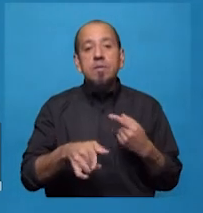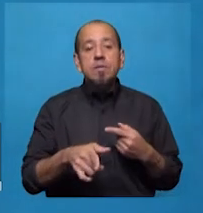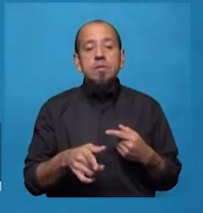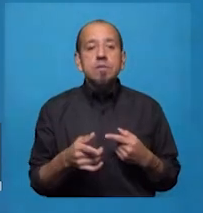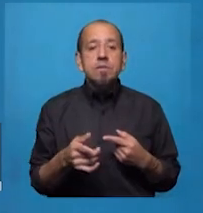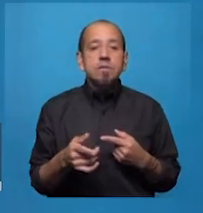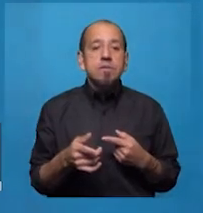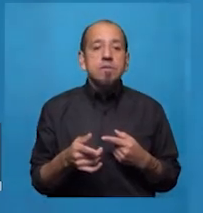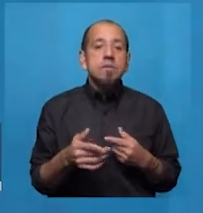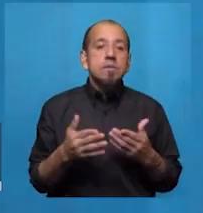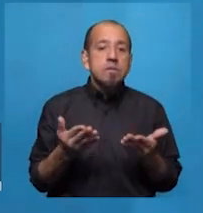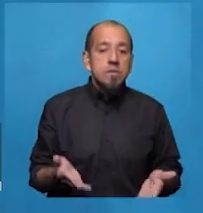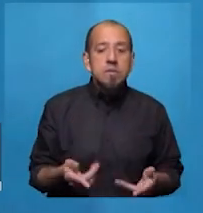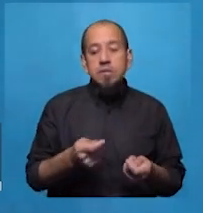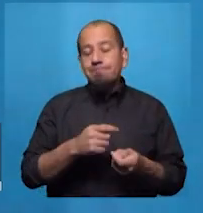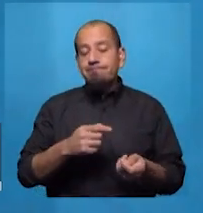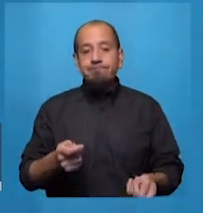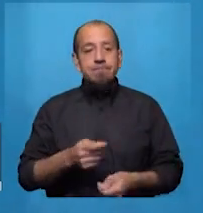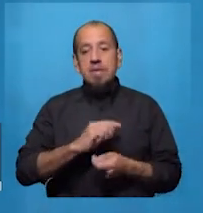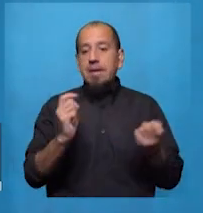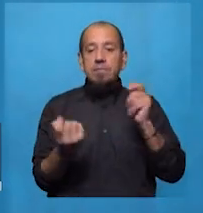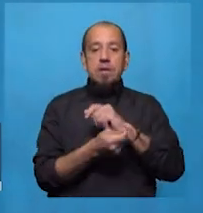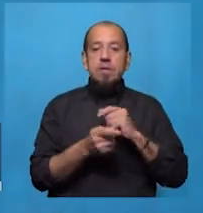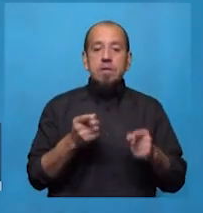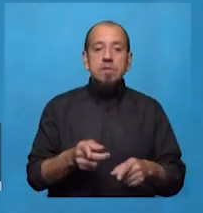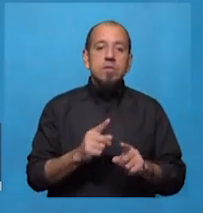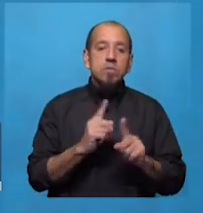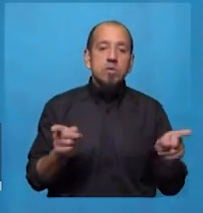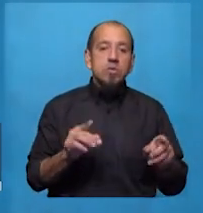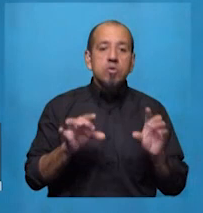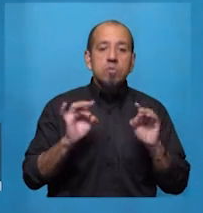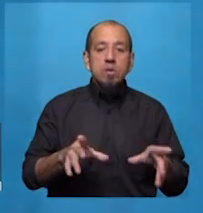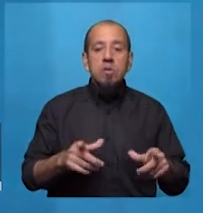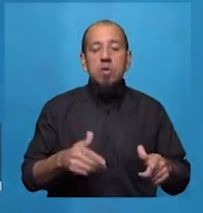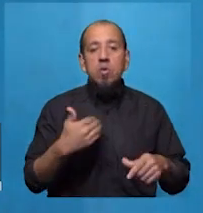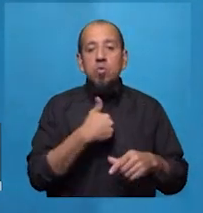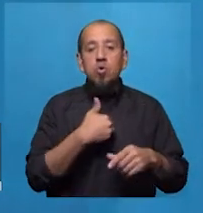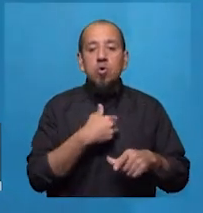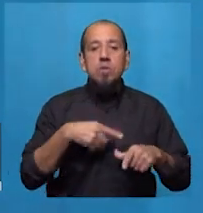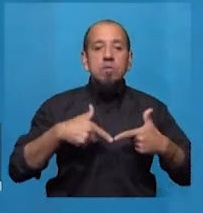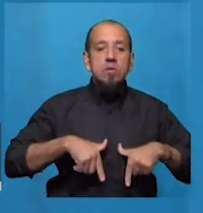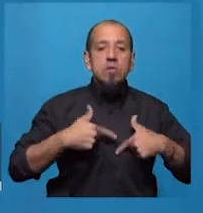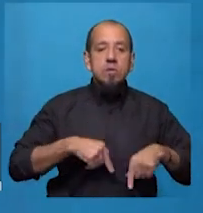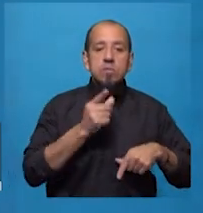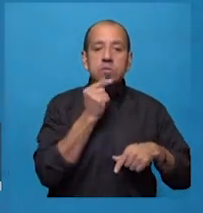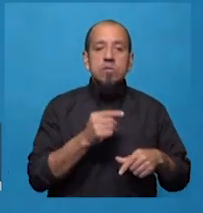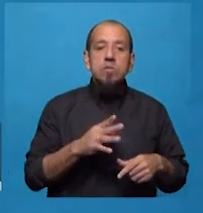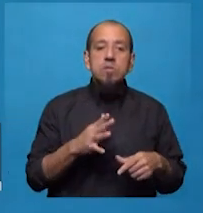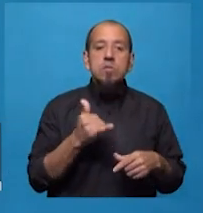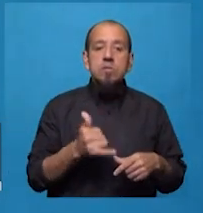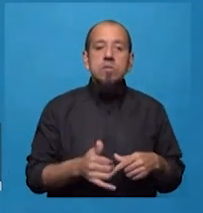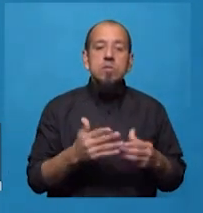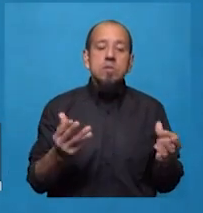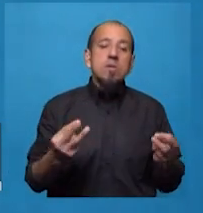pasaje revertir esto no solamente es una tarea del Ministerio del interior ni de este ministro tiene que haber un enfoque